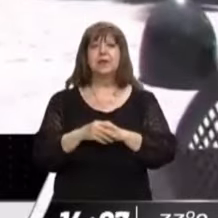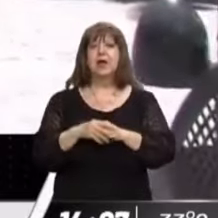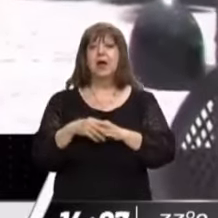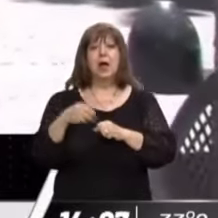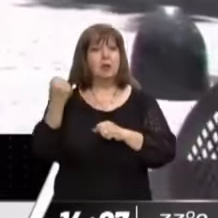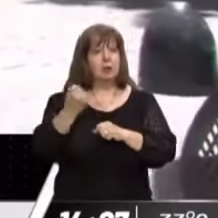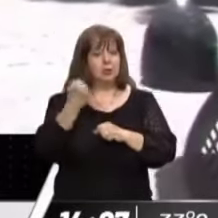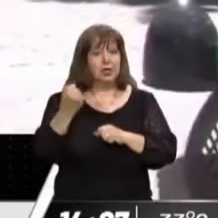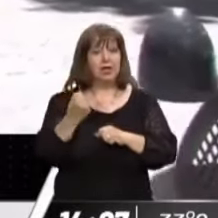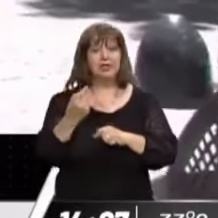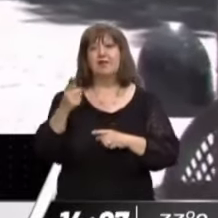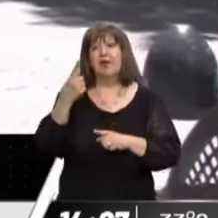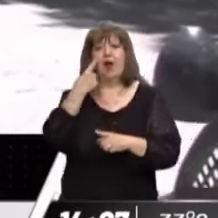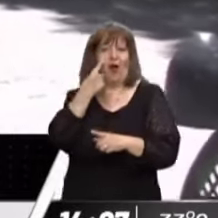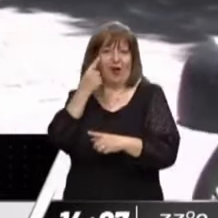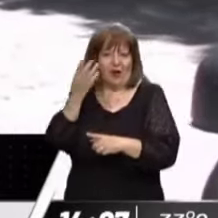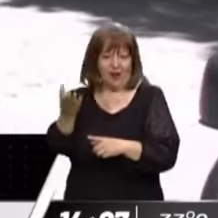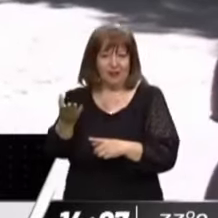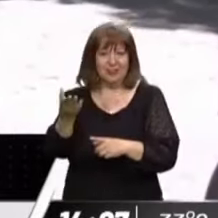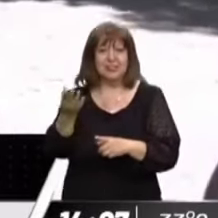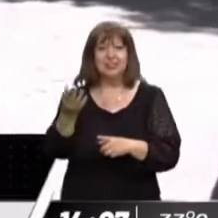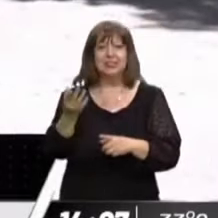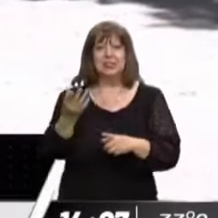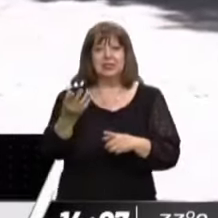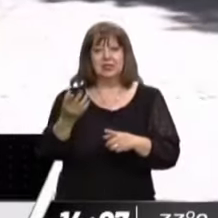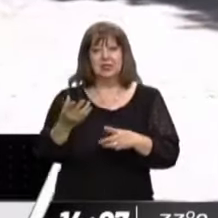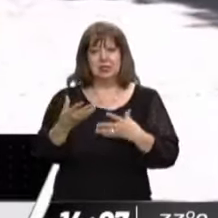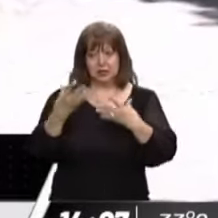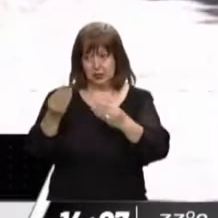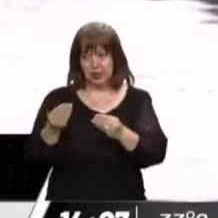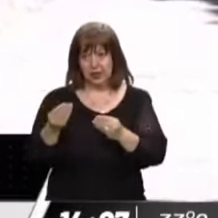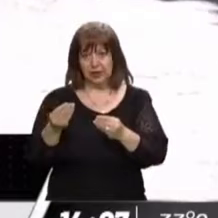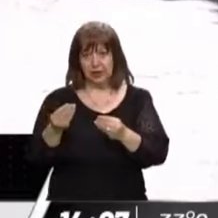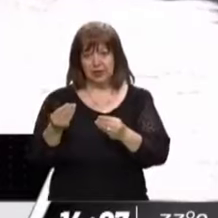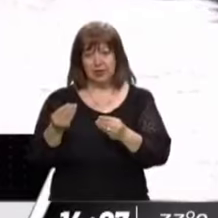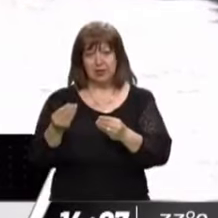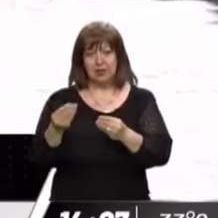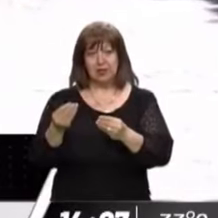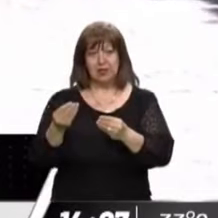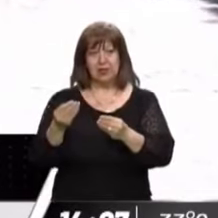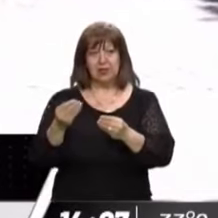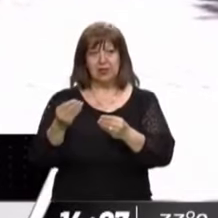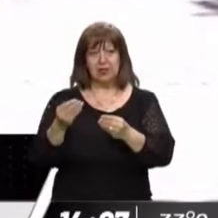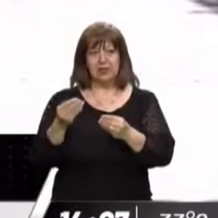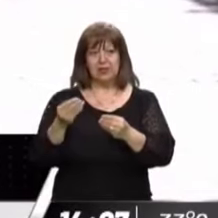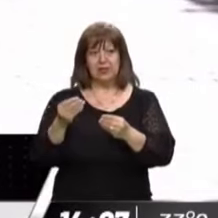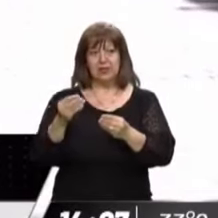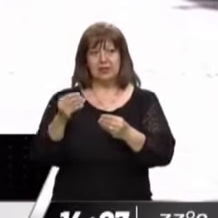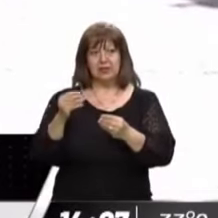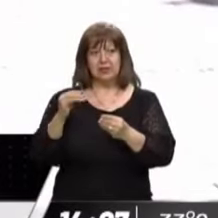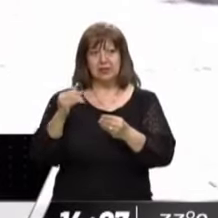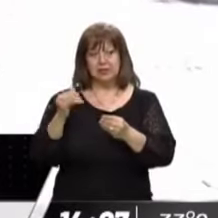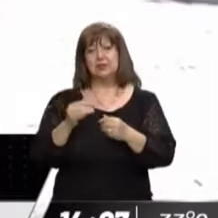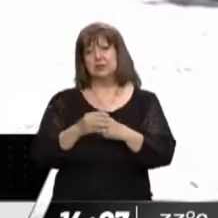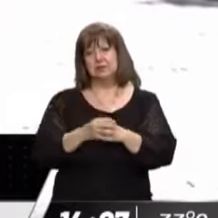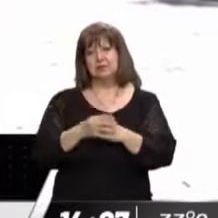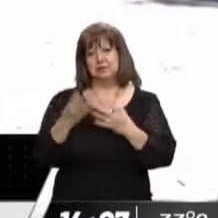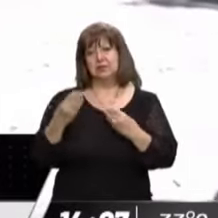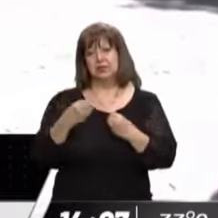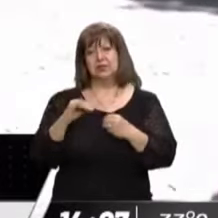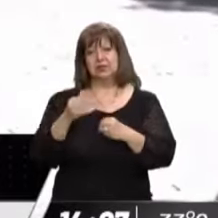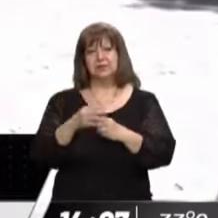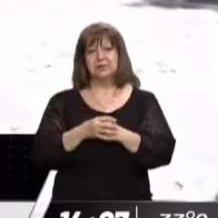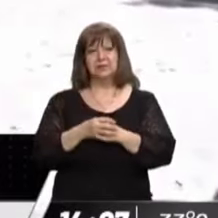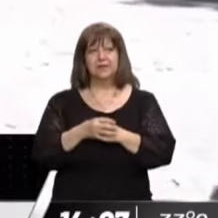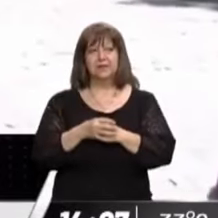porque mucha gente te conoce, te conocemos, la gente colabora. Sí, para la diaria sirve. Para la diaria sirve. Bueno,